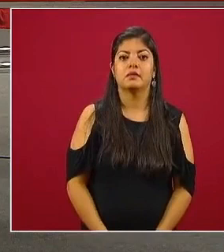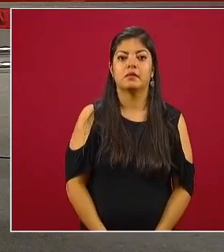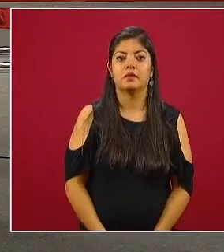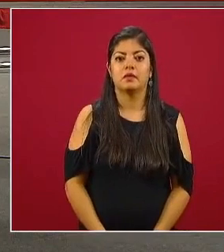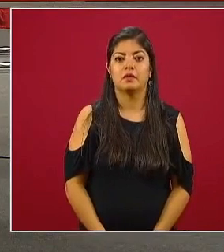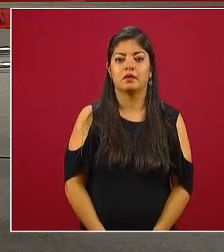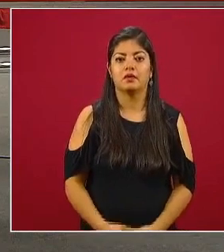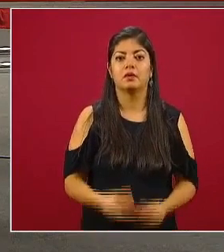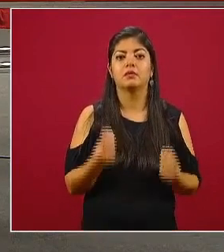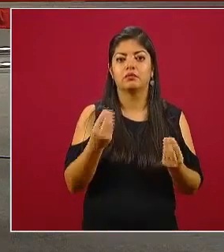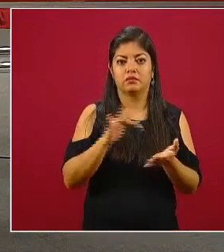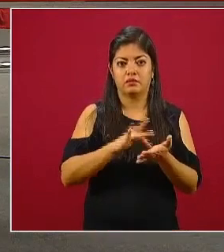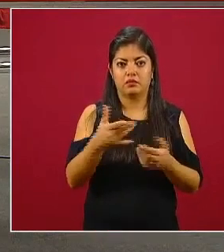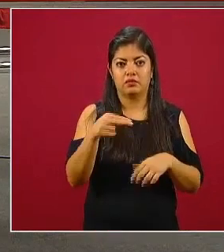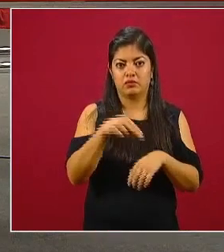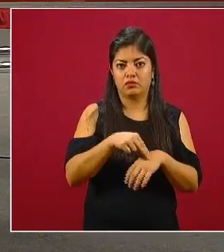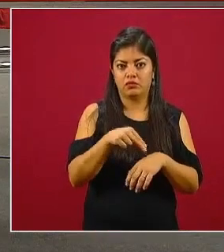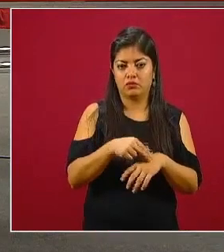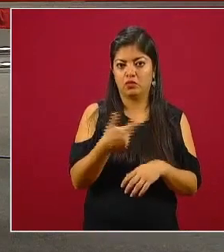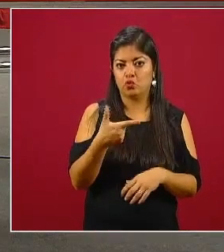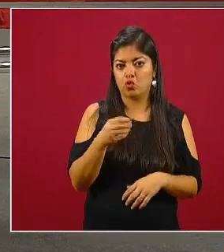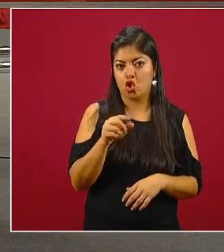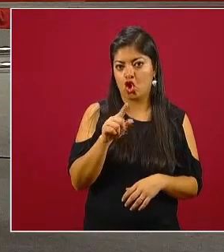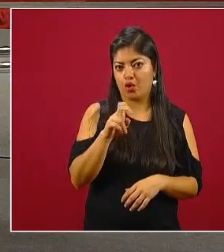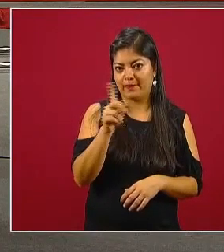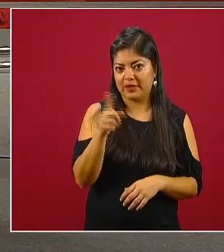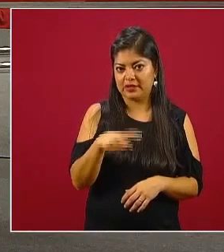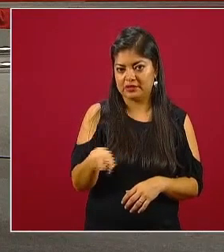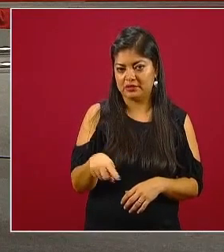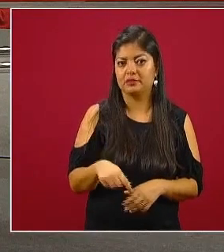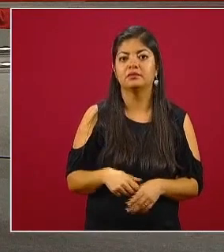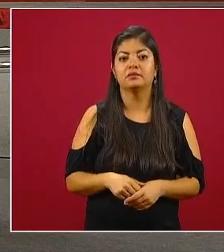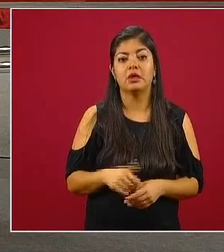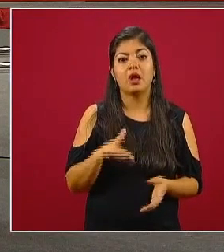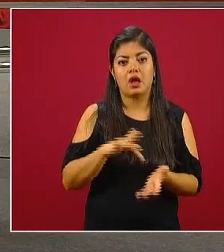Muchas gracias, doctor Hugo López-Gatell. Muchas gracias por